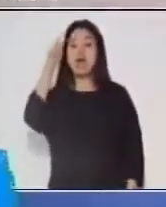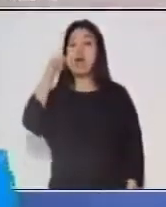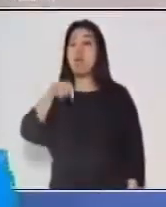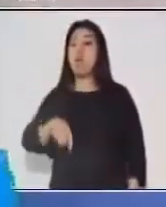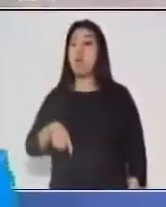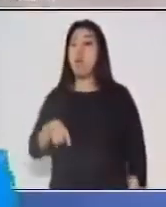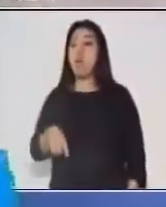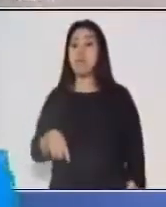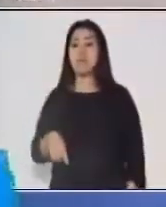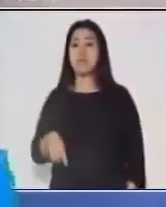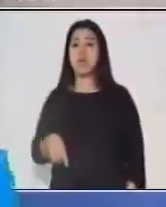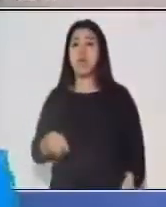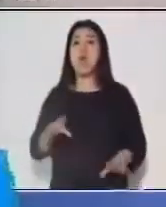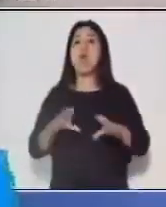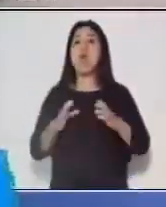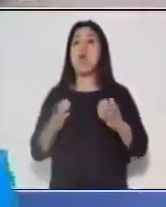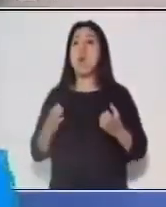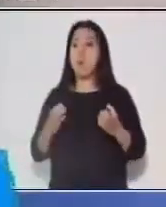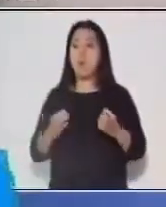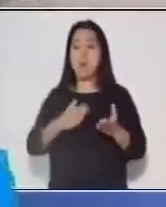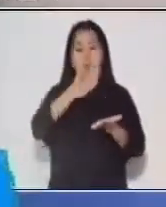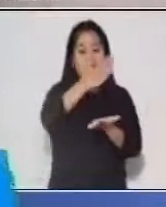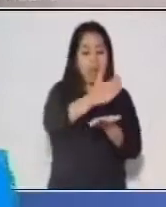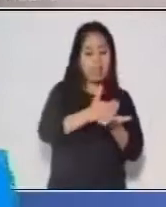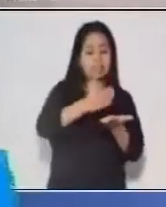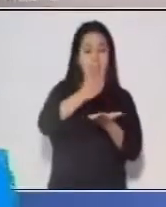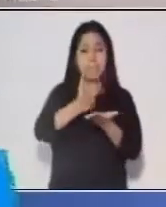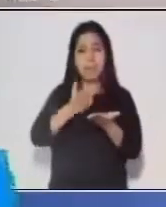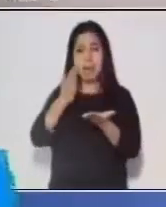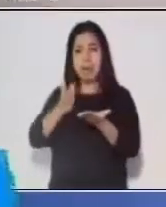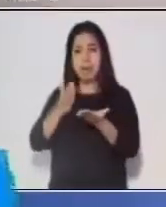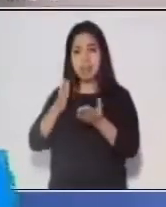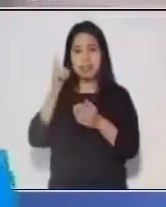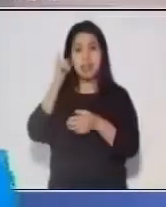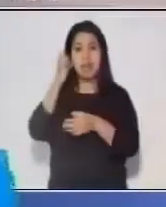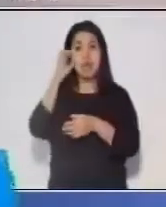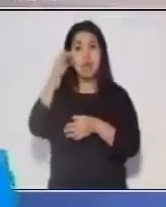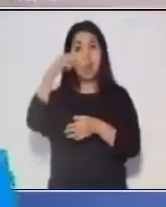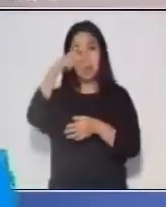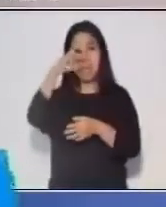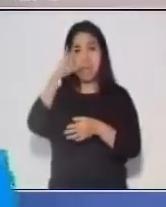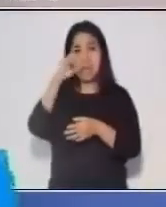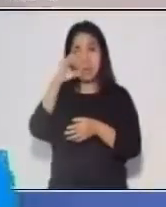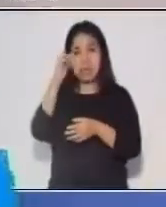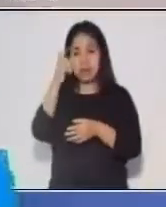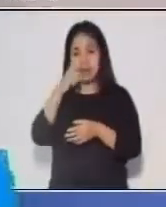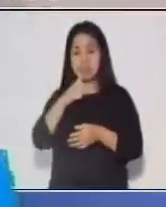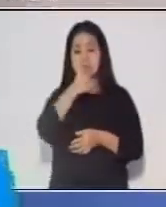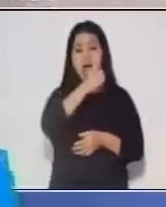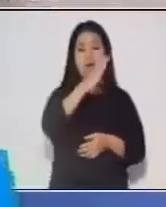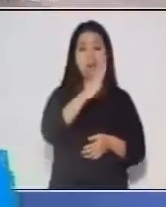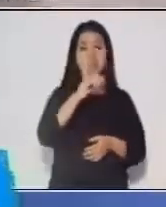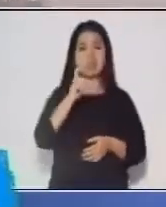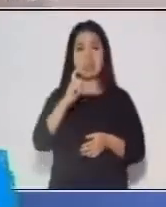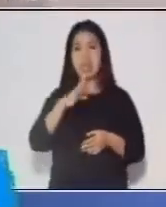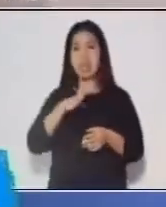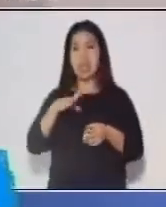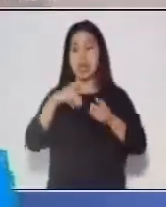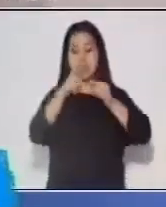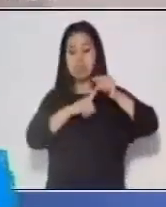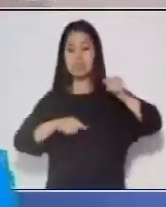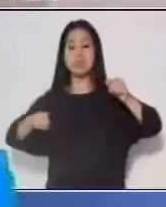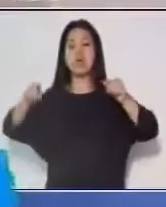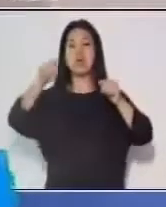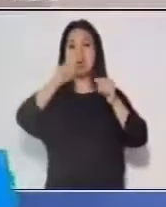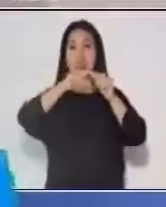cómo las partes geométricas A, B y C que nosotros tenemos ubicadas para una elipse pueden tener una